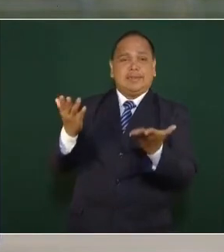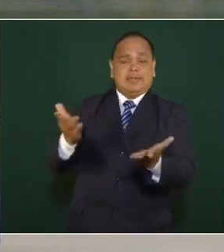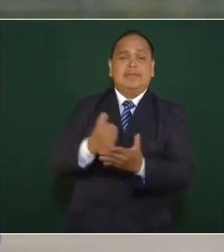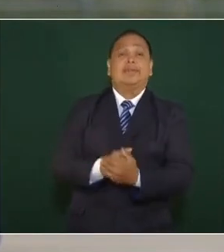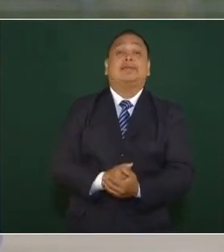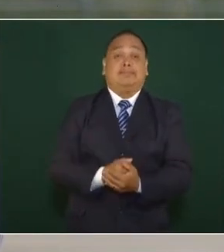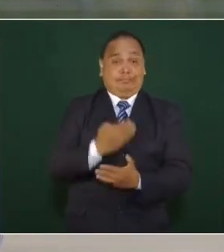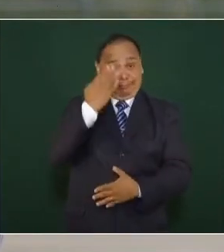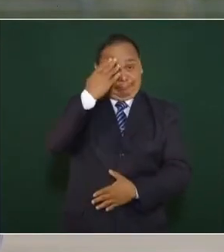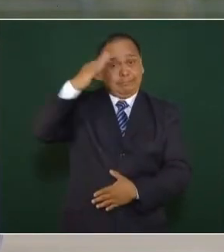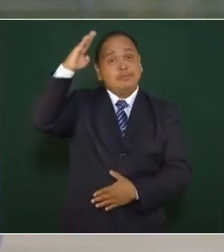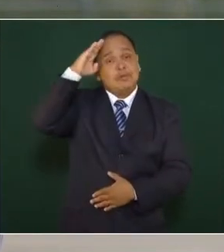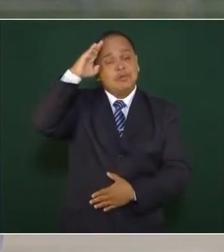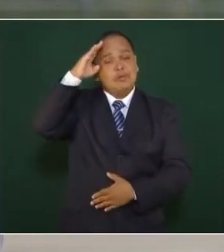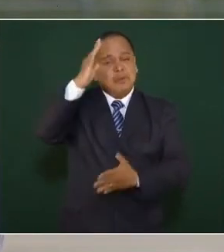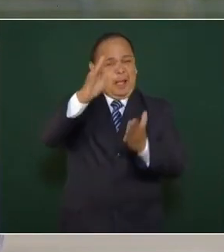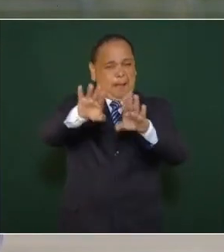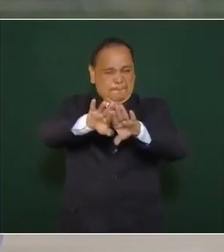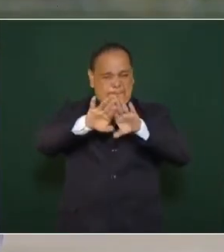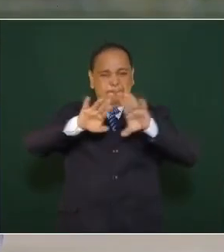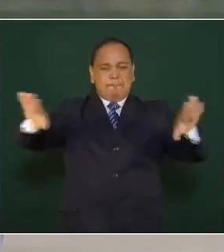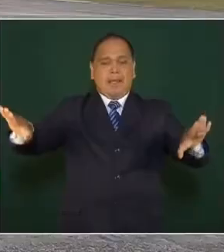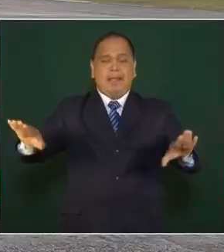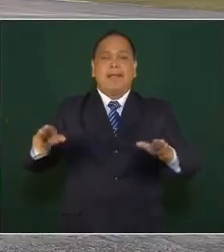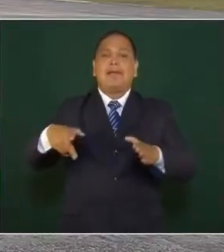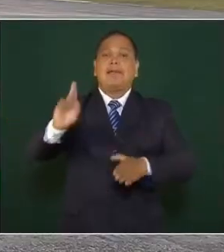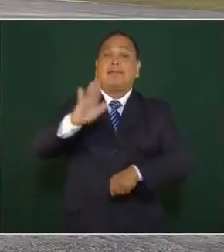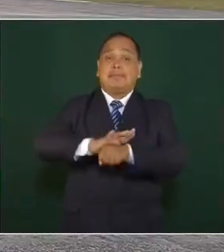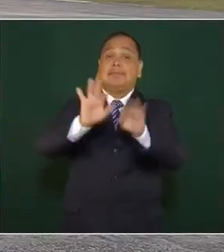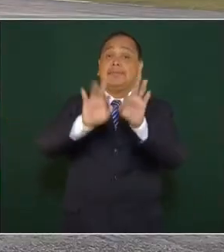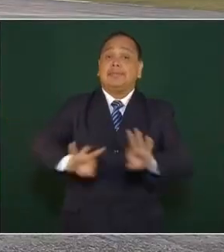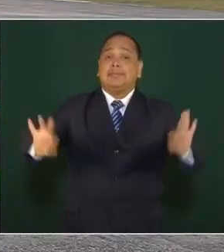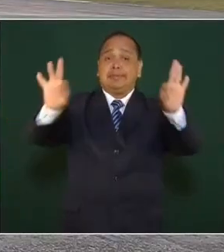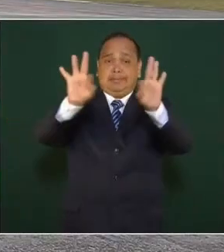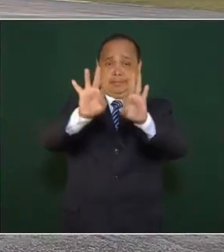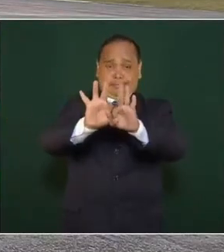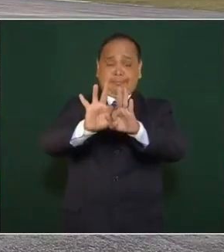de Batista y, lo más importante,